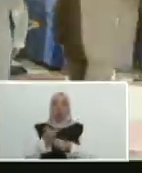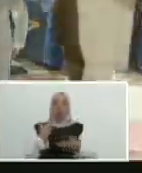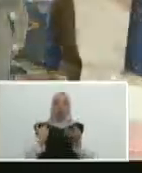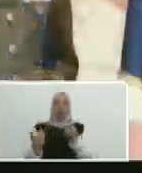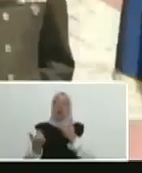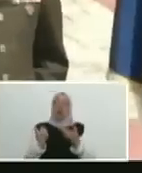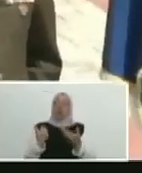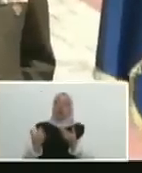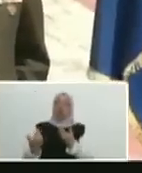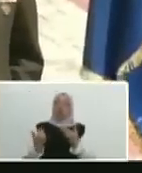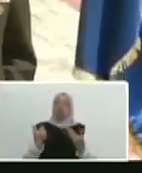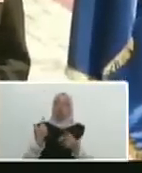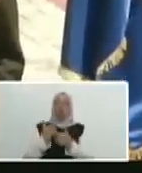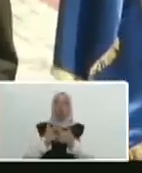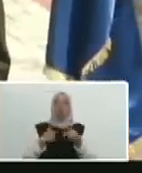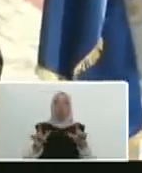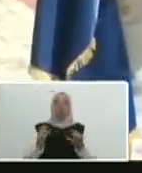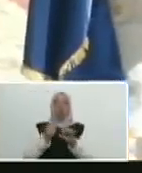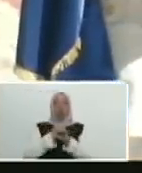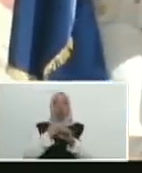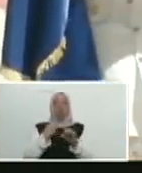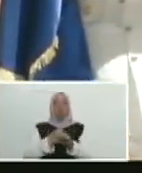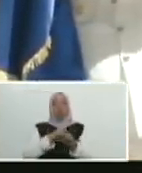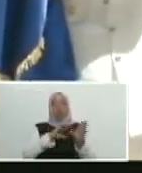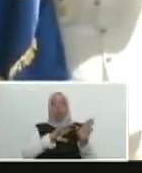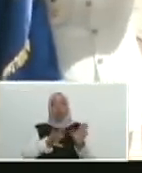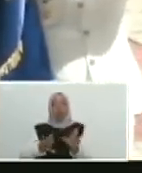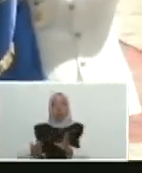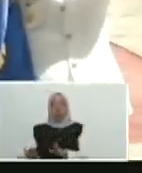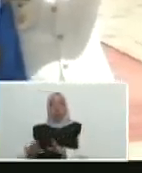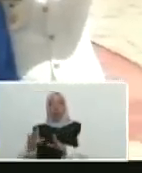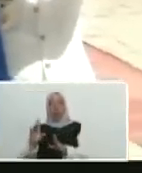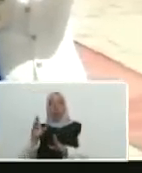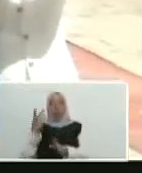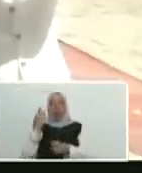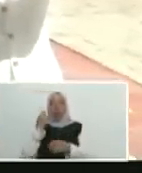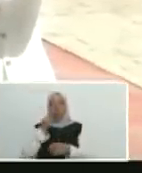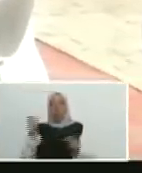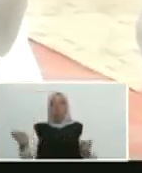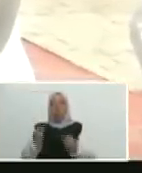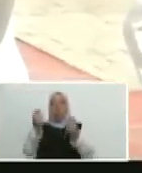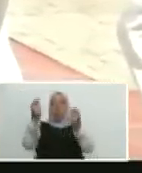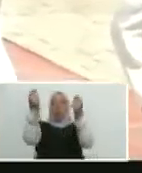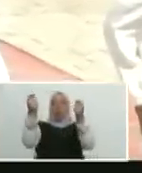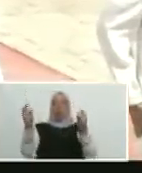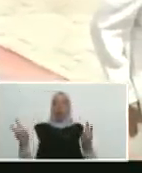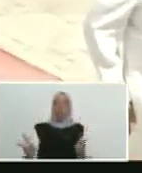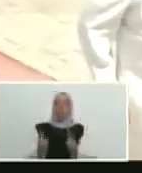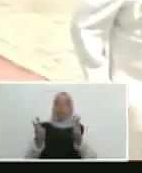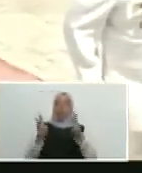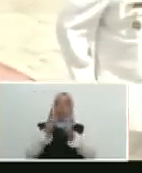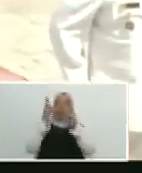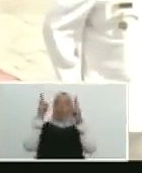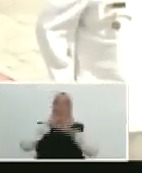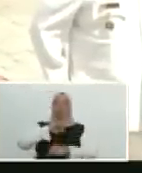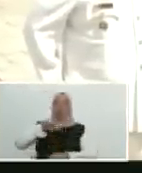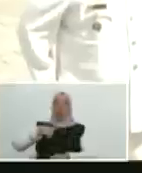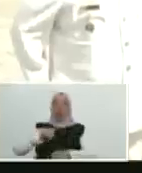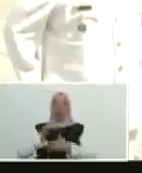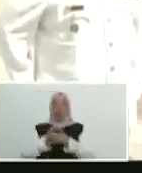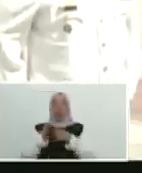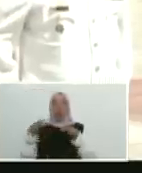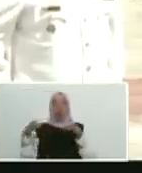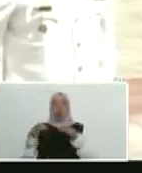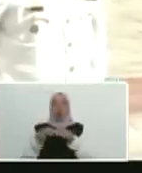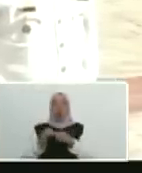servicio. Autorizado el traspaso del estandarte glorioso y victorioso de nuestros comandos